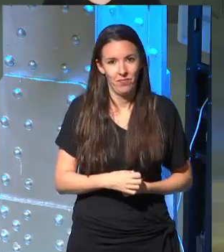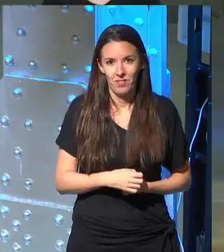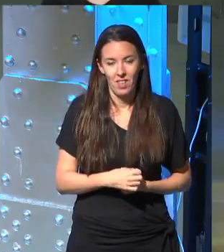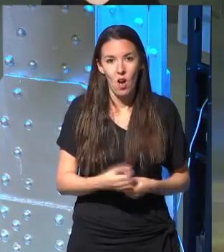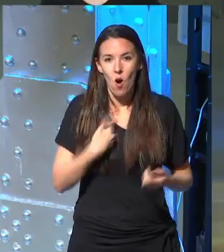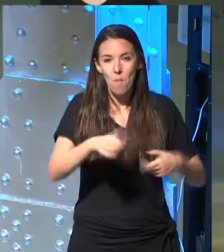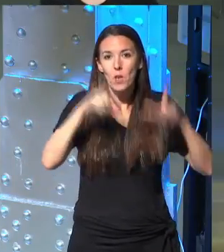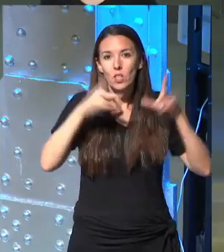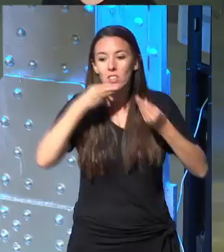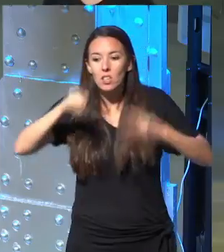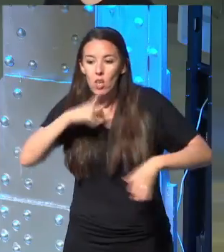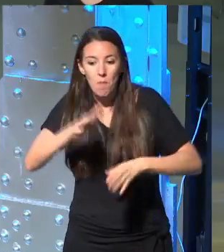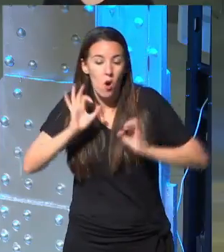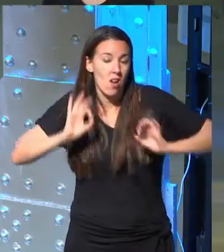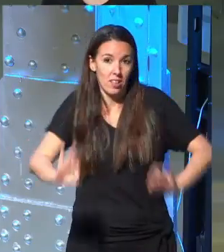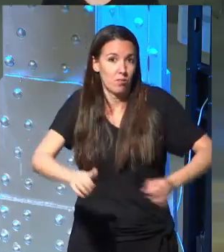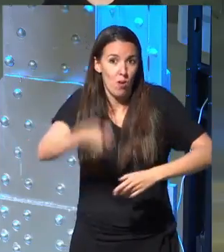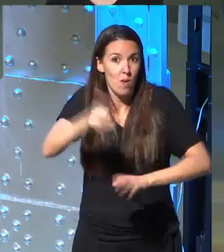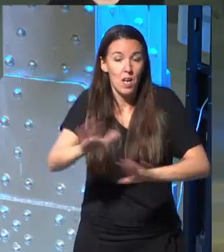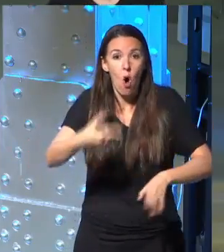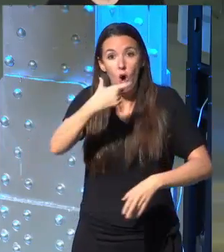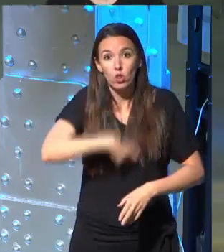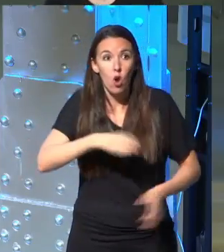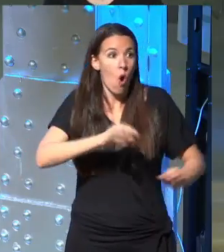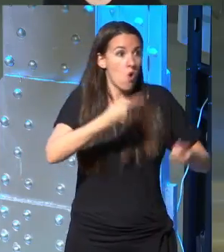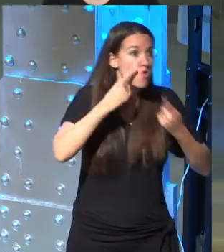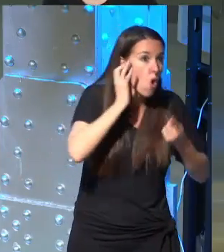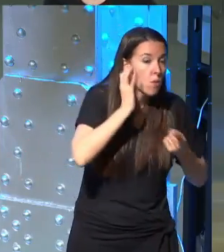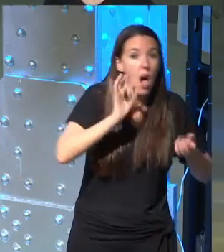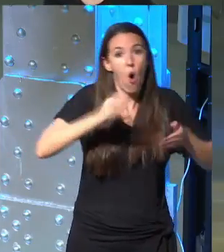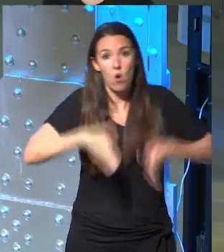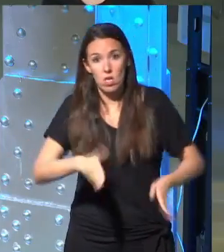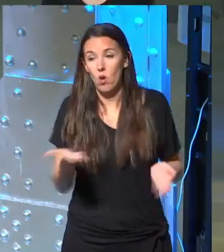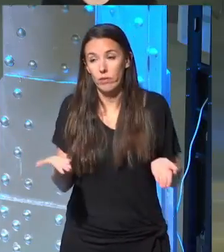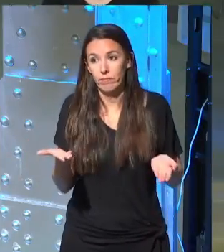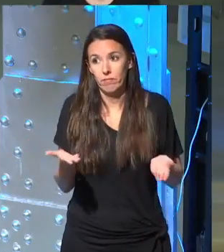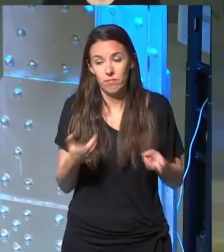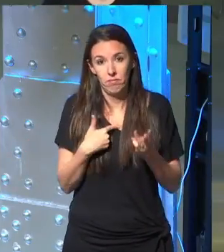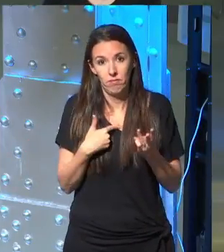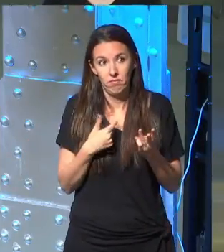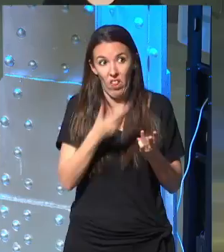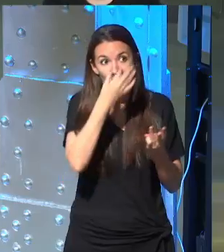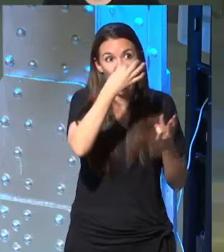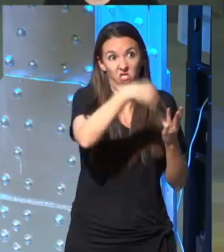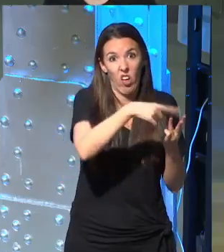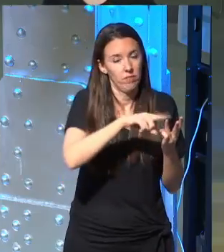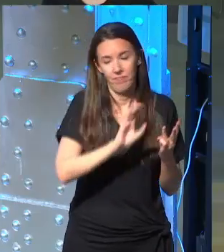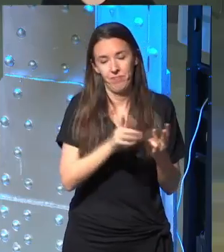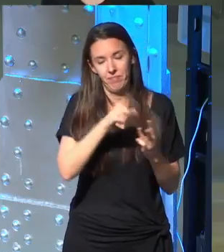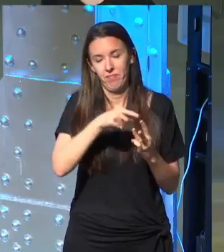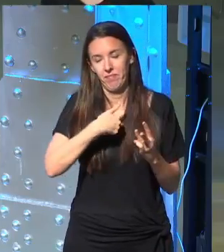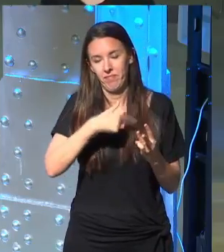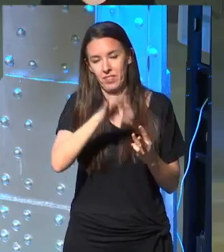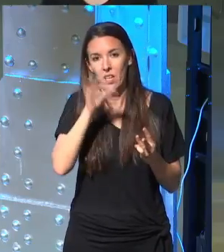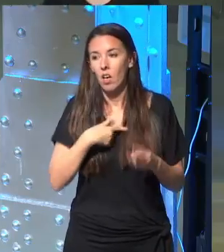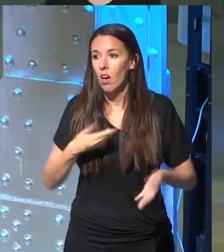sido protagonista de esa historia porque no me quedaba otra. Porque era o yo, o mi novia, o mi hijo. Y dije, no voy a embarronarles tanto con esto. Si le